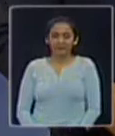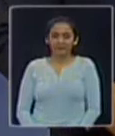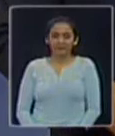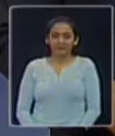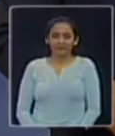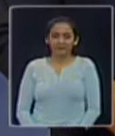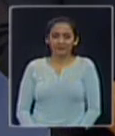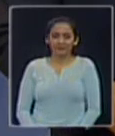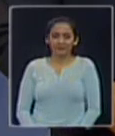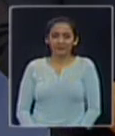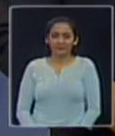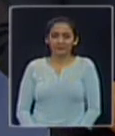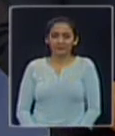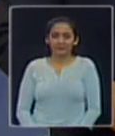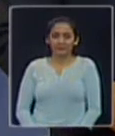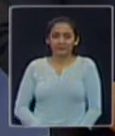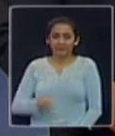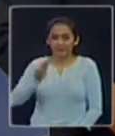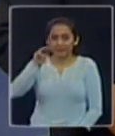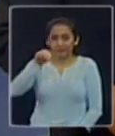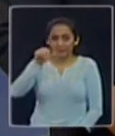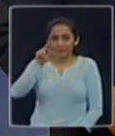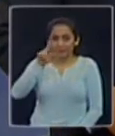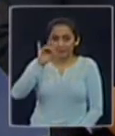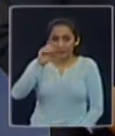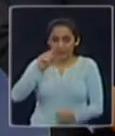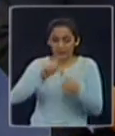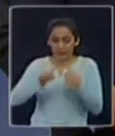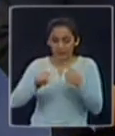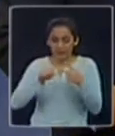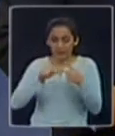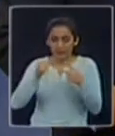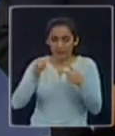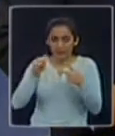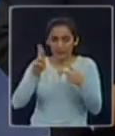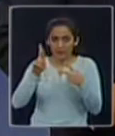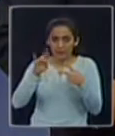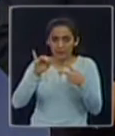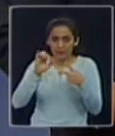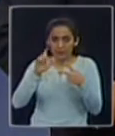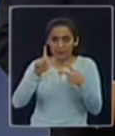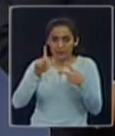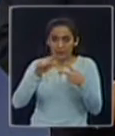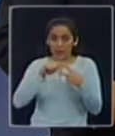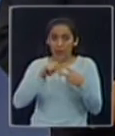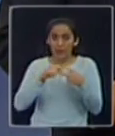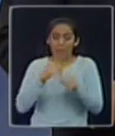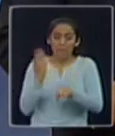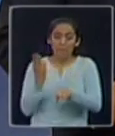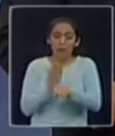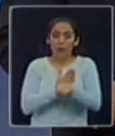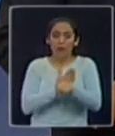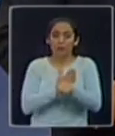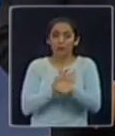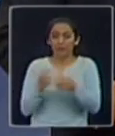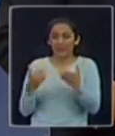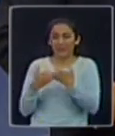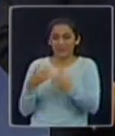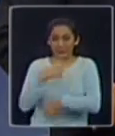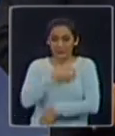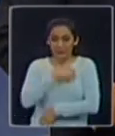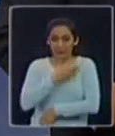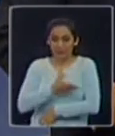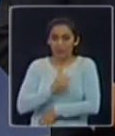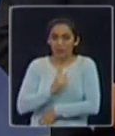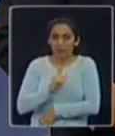sin los jugadores mario pineda y gabriel márques a ambos por lesión el equipo de barcelona arrancará el segundo semestre enfrentando a macará en el estadio